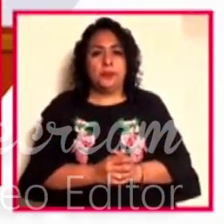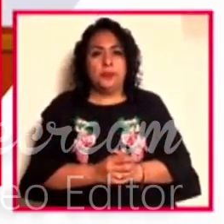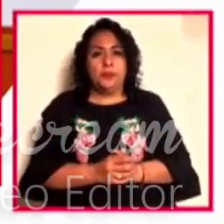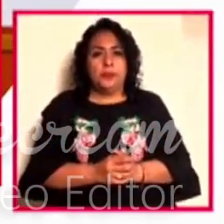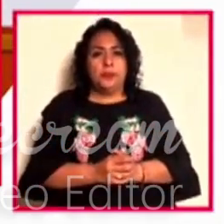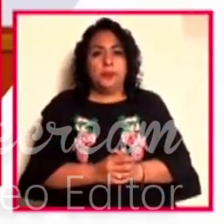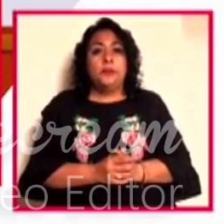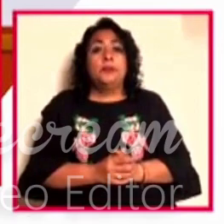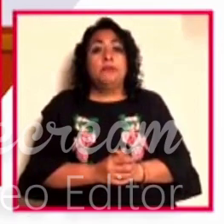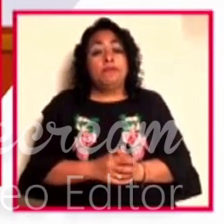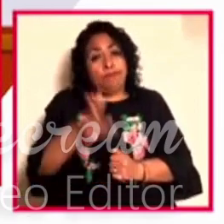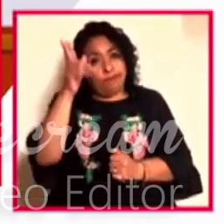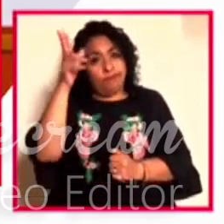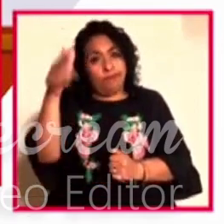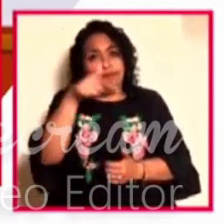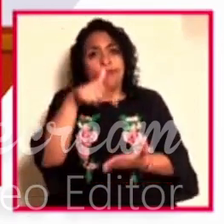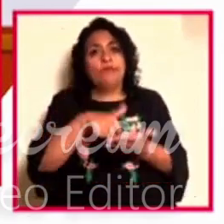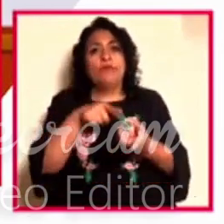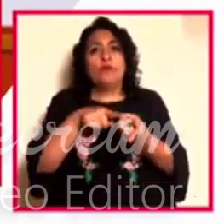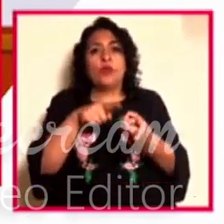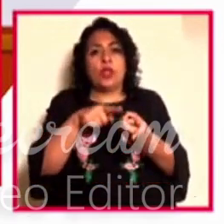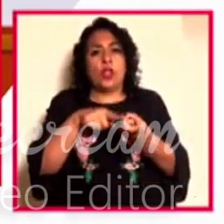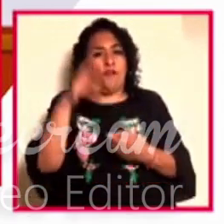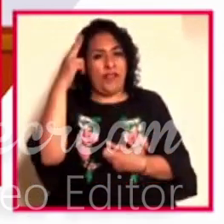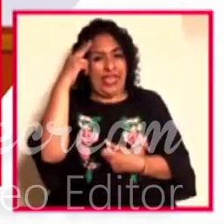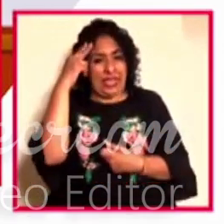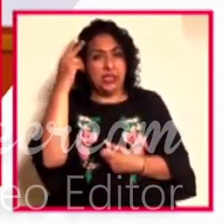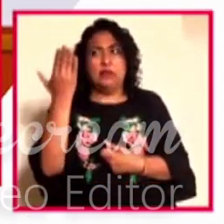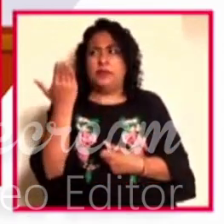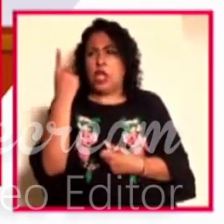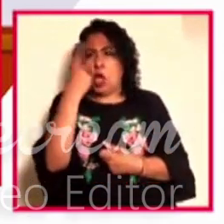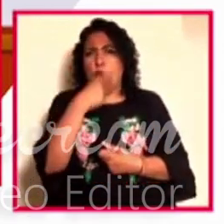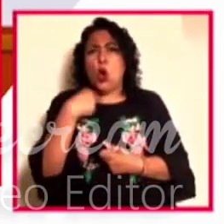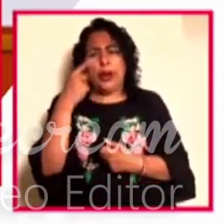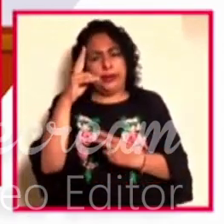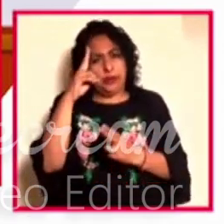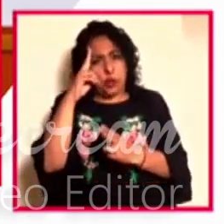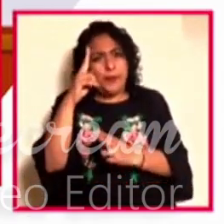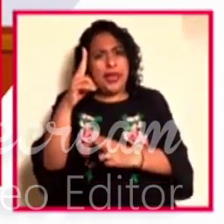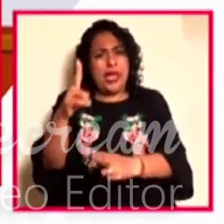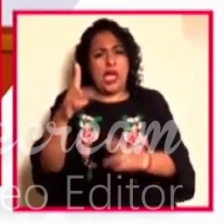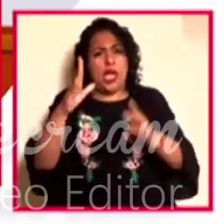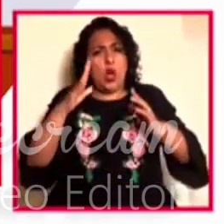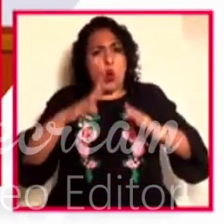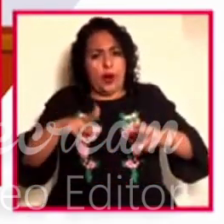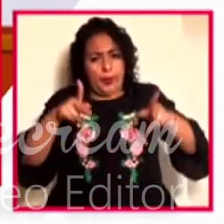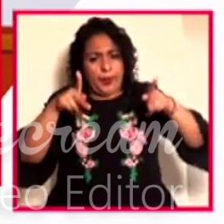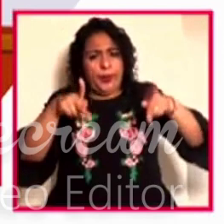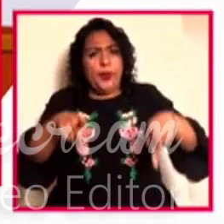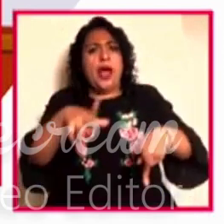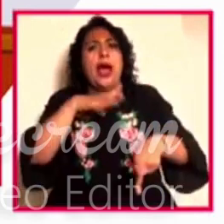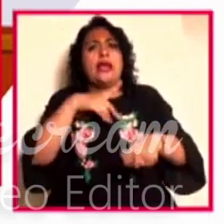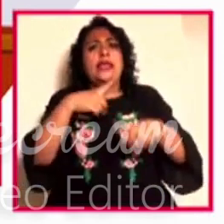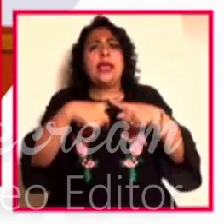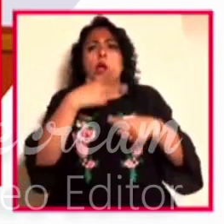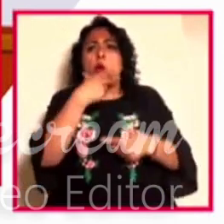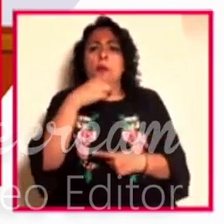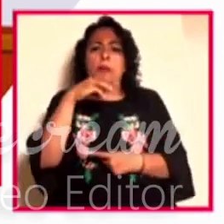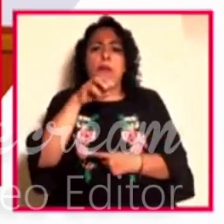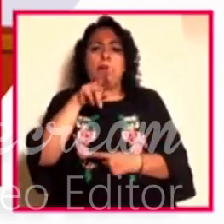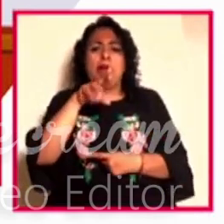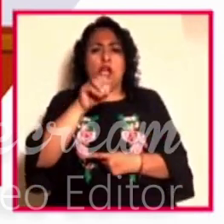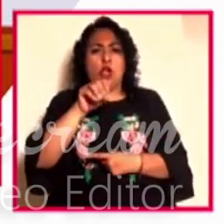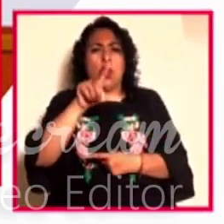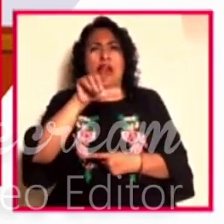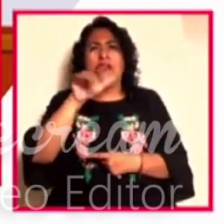¿Qué tal? Nos encontramos en el Palacio de Bellas Artes, en donde hace unas horas se le rindió un homenaje de cuerpo presente a Mario Lavista. Su féretro llegó